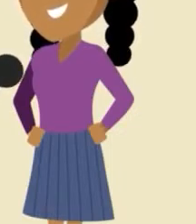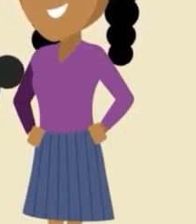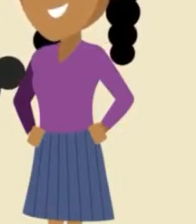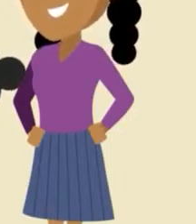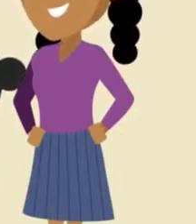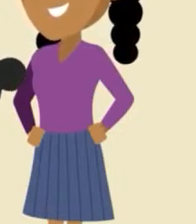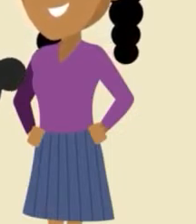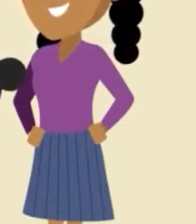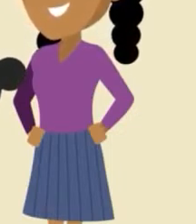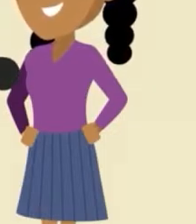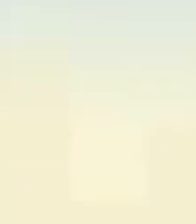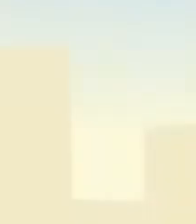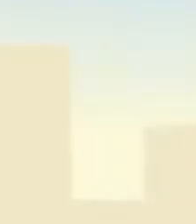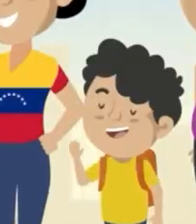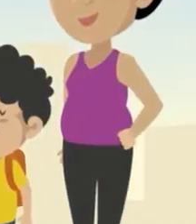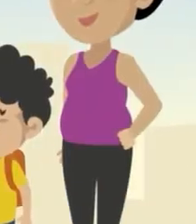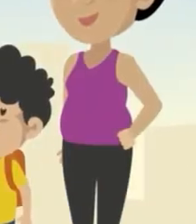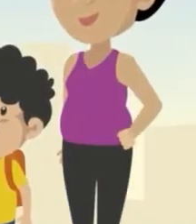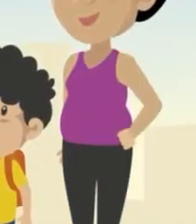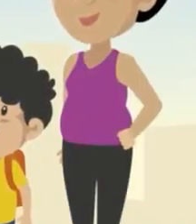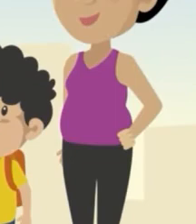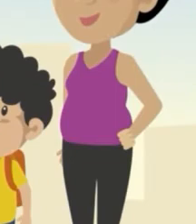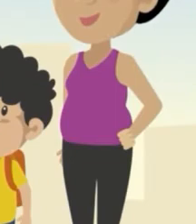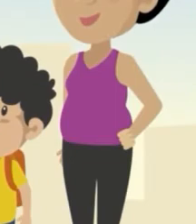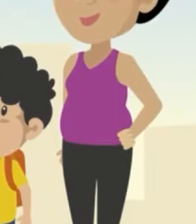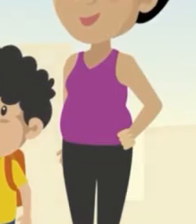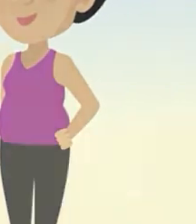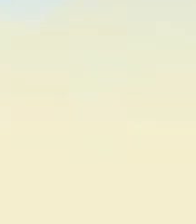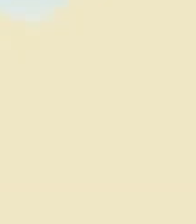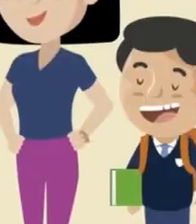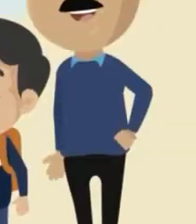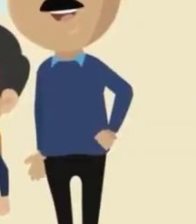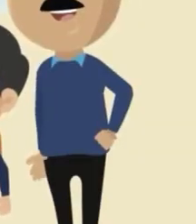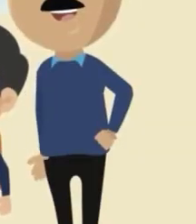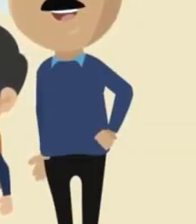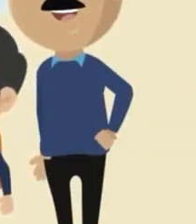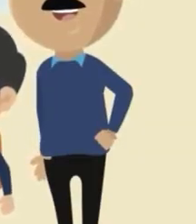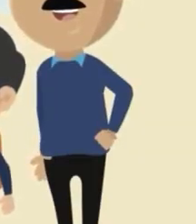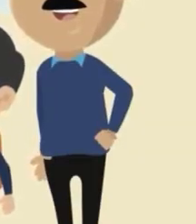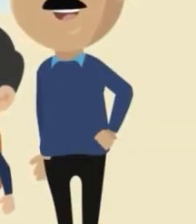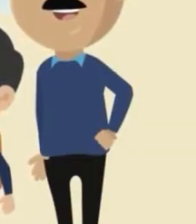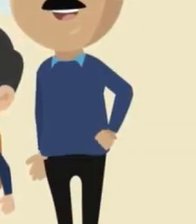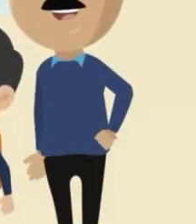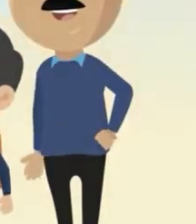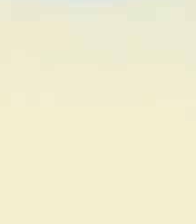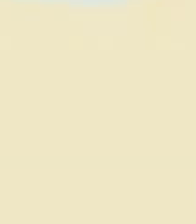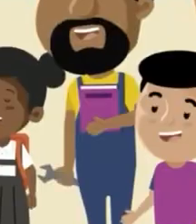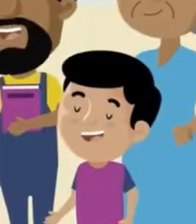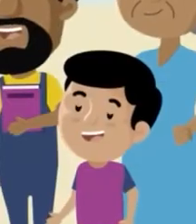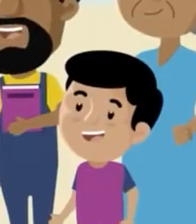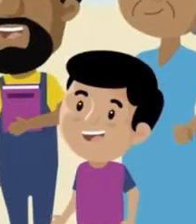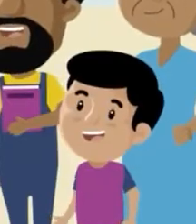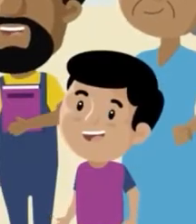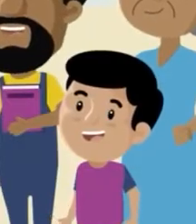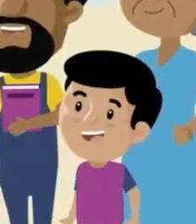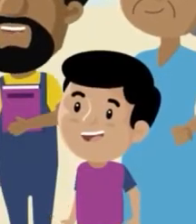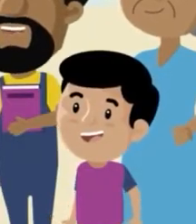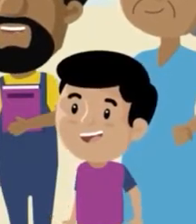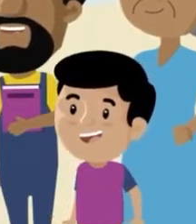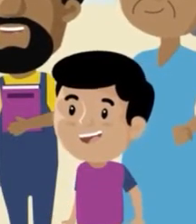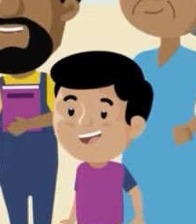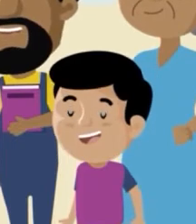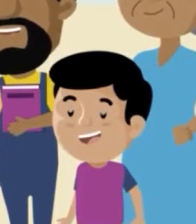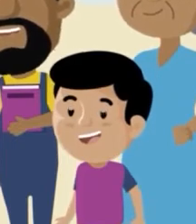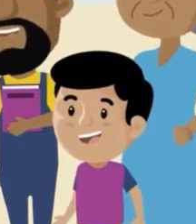encontrar información sobre cómo usar Identicole, el proceso de matrícula, la reglamentación de los colegios